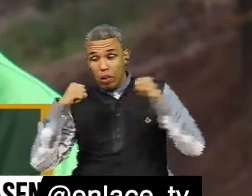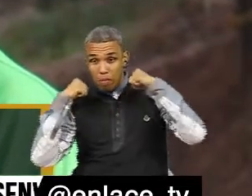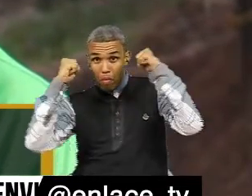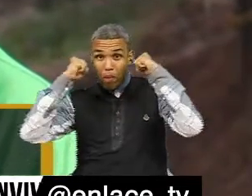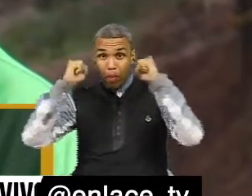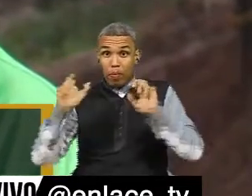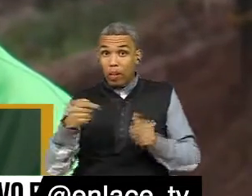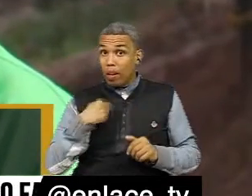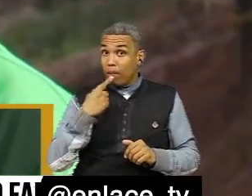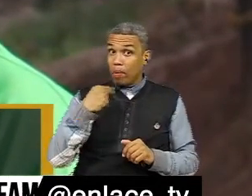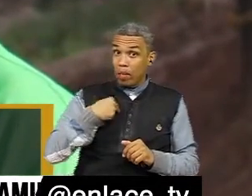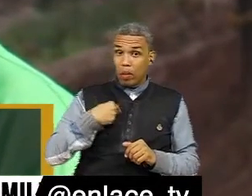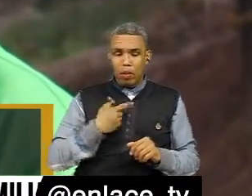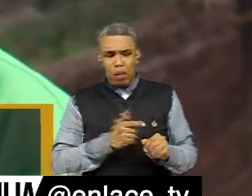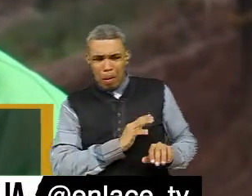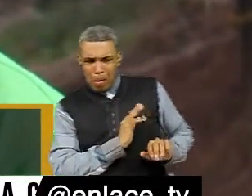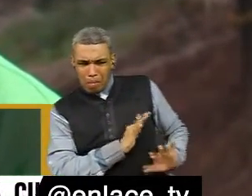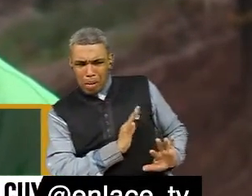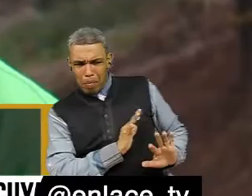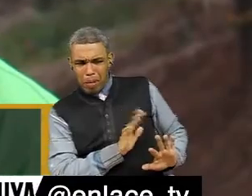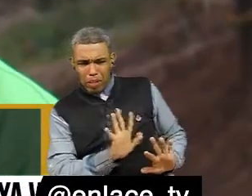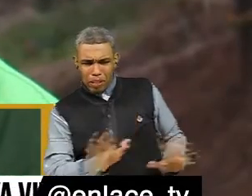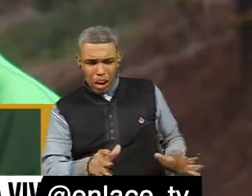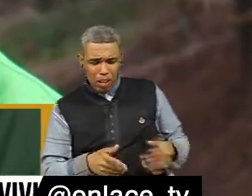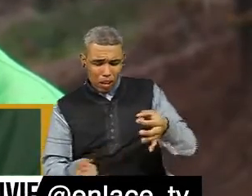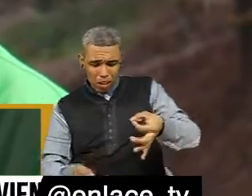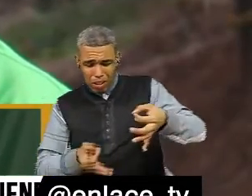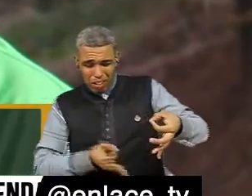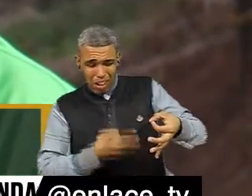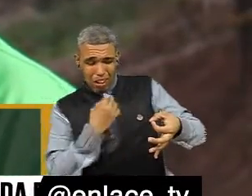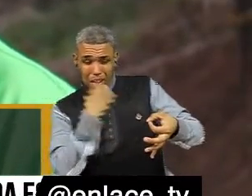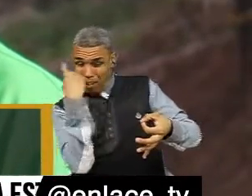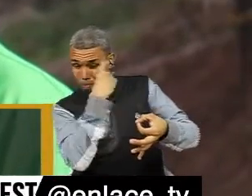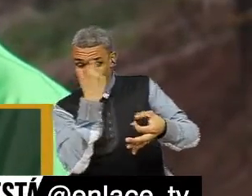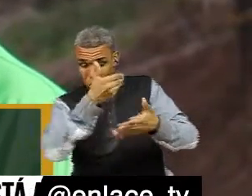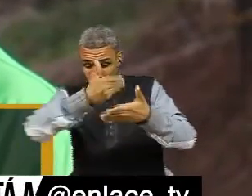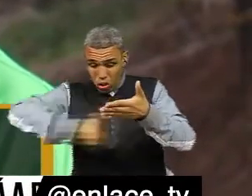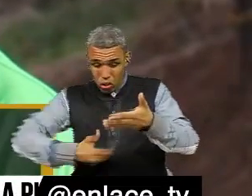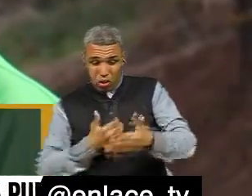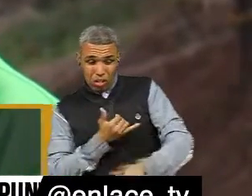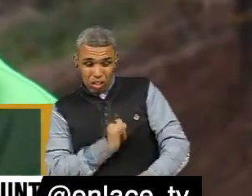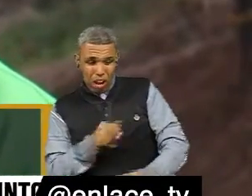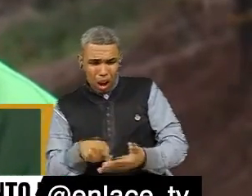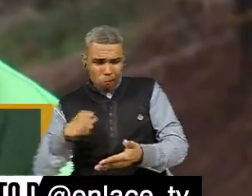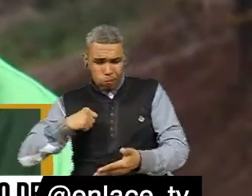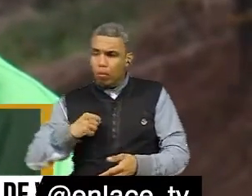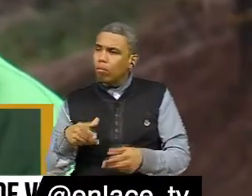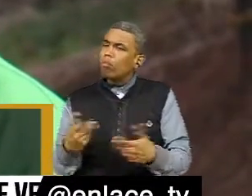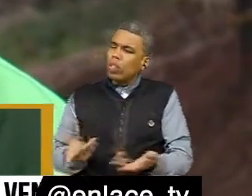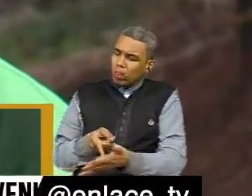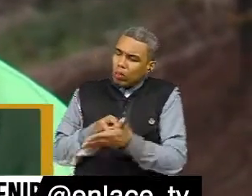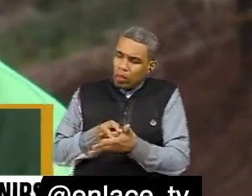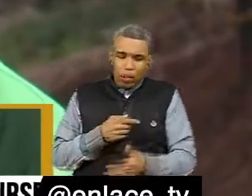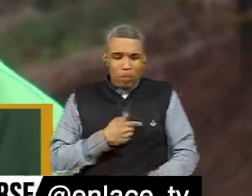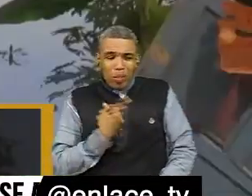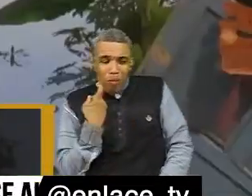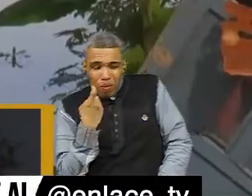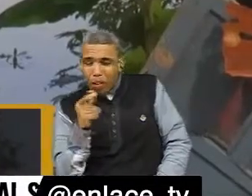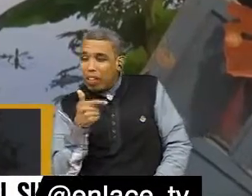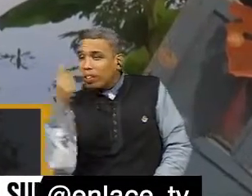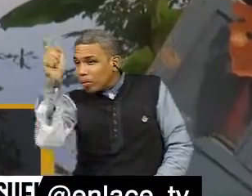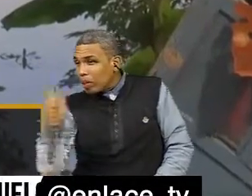borrador. Yo le decía: un borrador, ¿desde hace cuántos años lo tienen ustedes? Es que no encontramos al ingeniero de ANDI para que nos firme. Dije: es que nunca lo van a encontrar